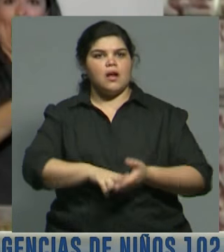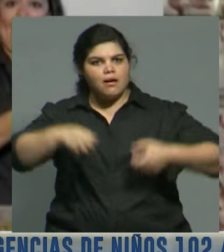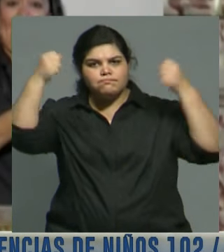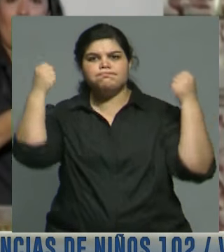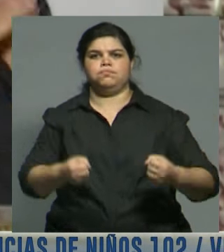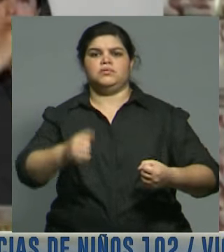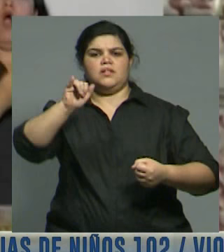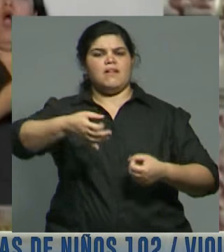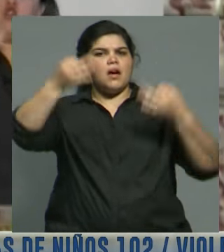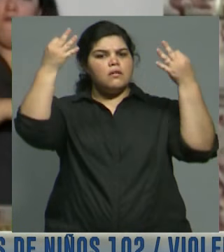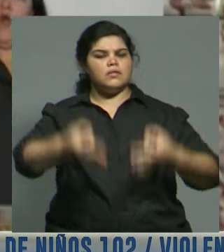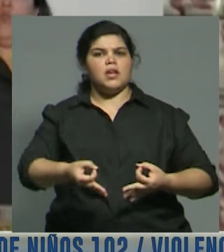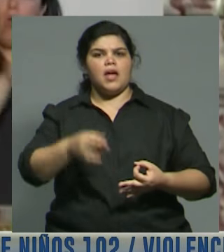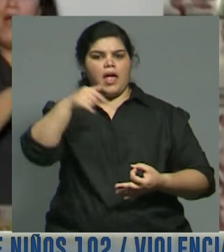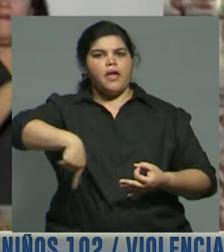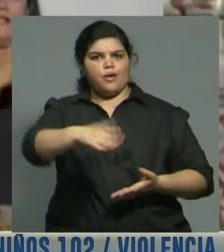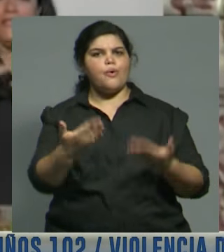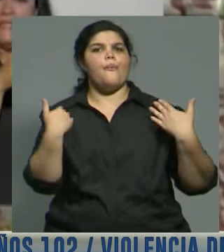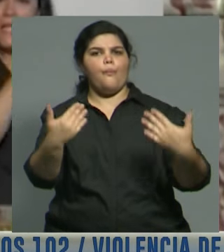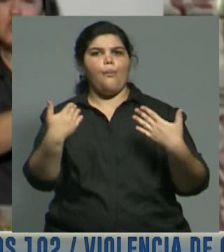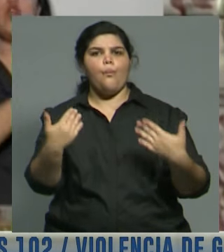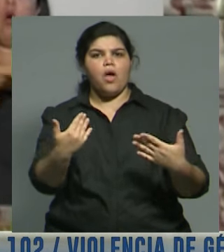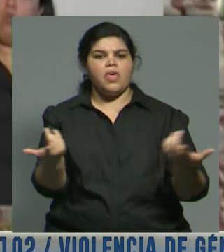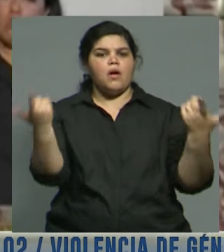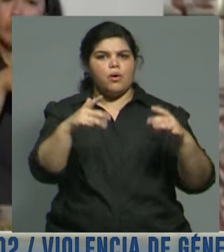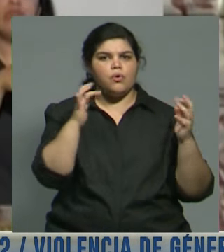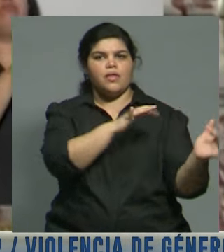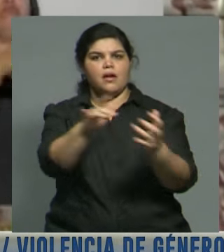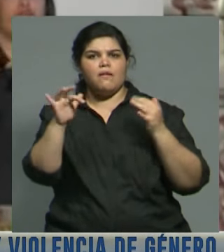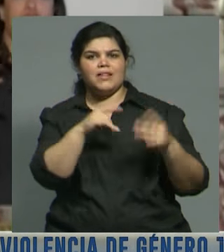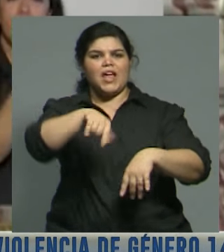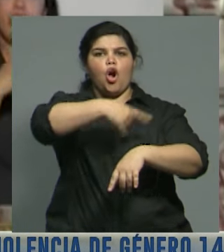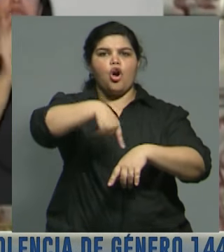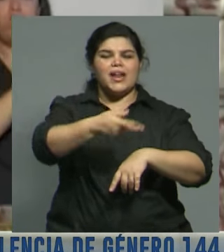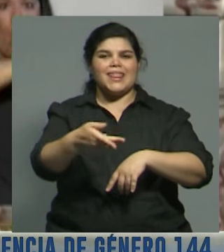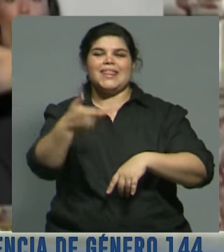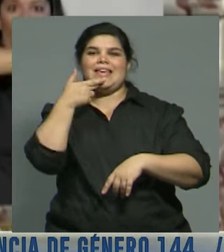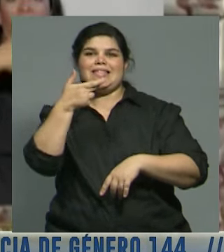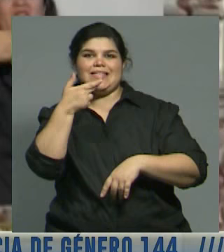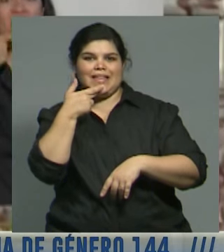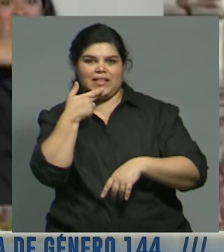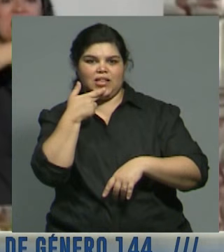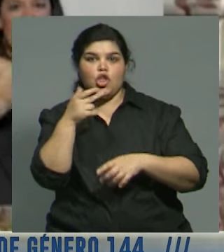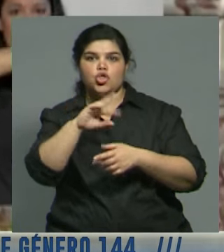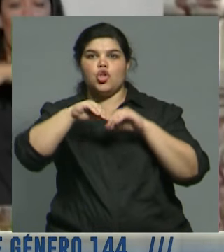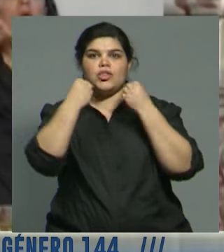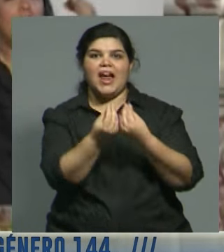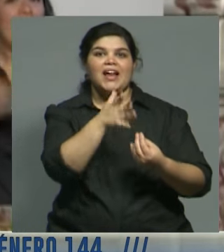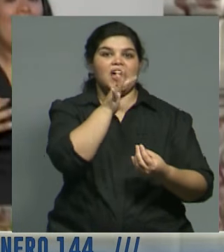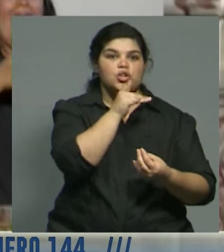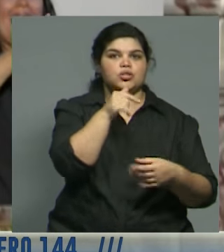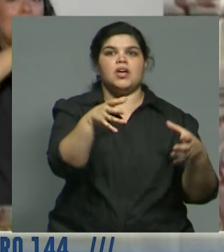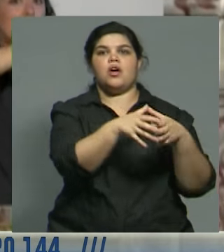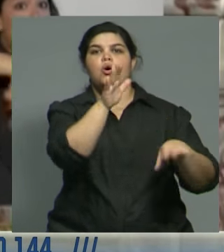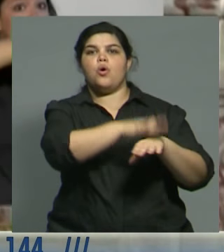su rigor y su capacidad de reunirse, debatir durante 17 horas, que insisto, 14 horas fueron ocupadas por la